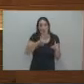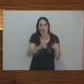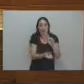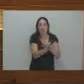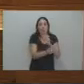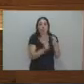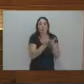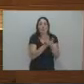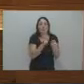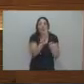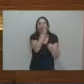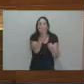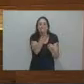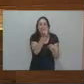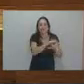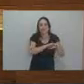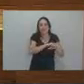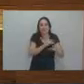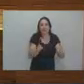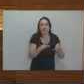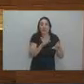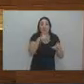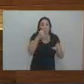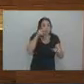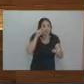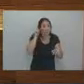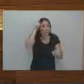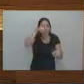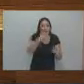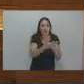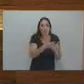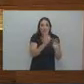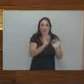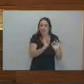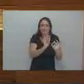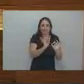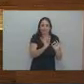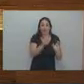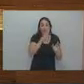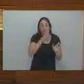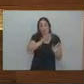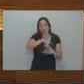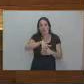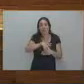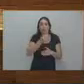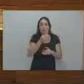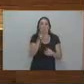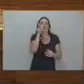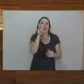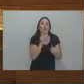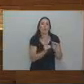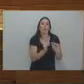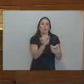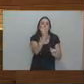liberal de partida, y sin embargo la experiencia contrasta y que no es así, que hay un aumento del consumo de lujo que no se redirige a actividad